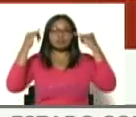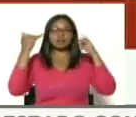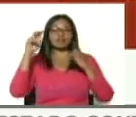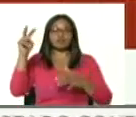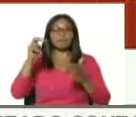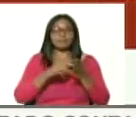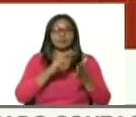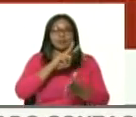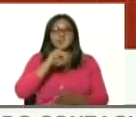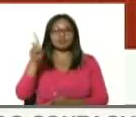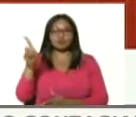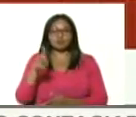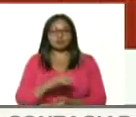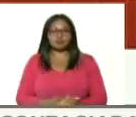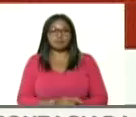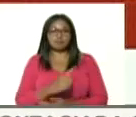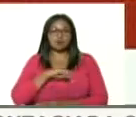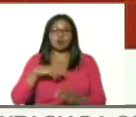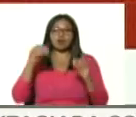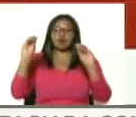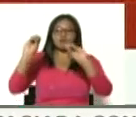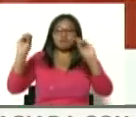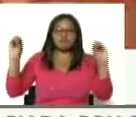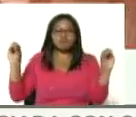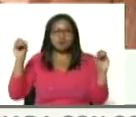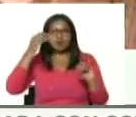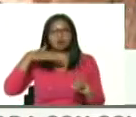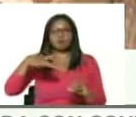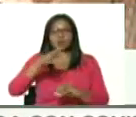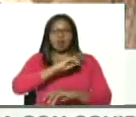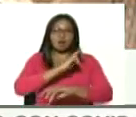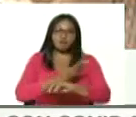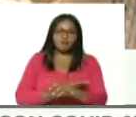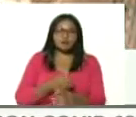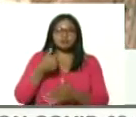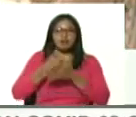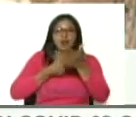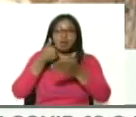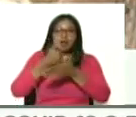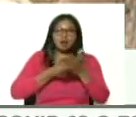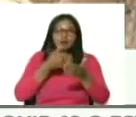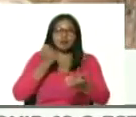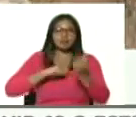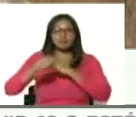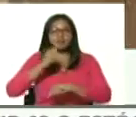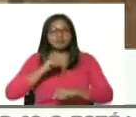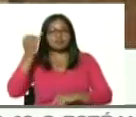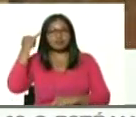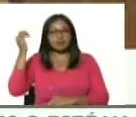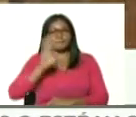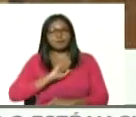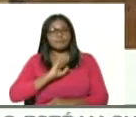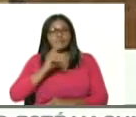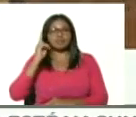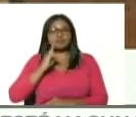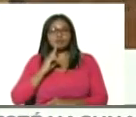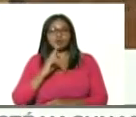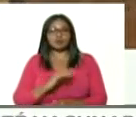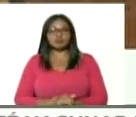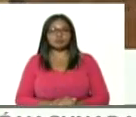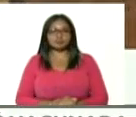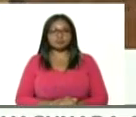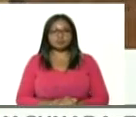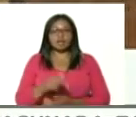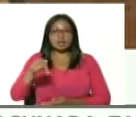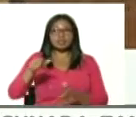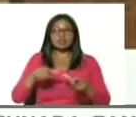2021, porque es convocar al pueblo al poder, a la lucha, a la defensa de las ideas de Bolívar. Aquí, desde